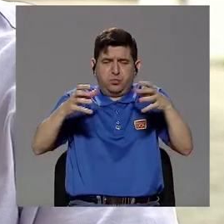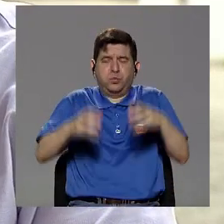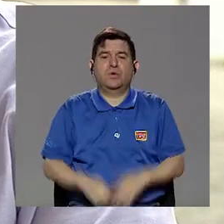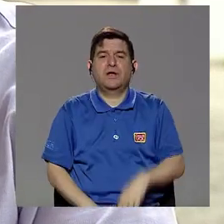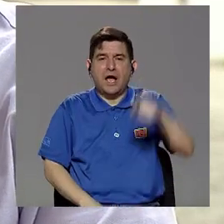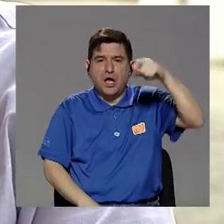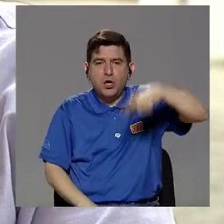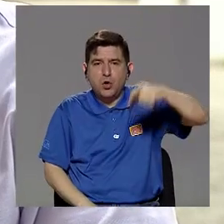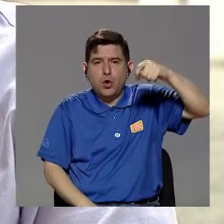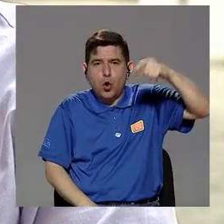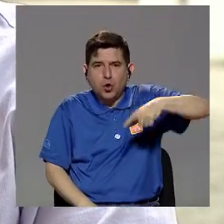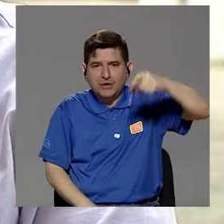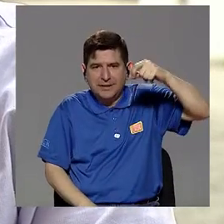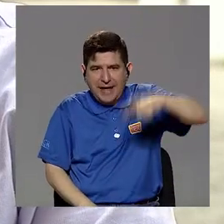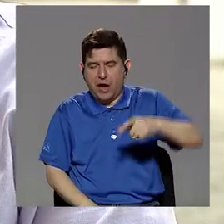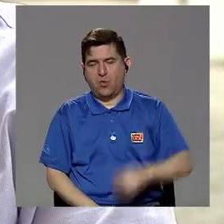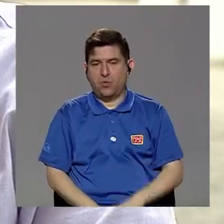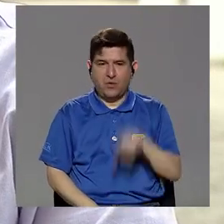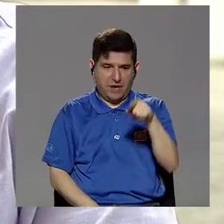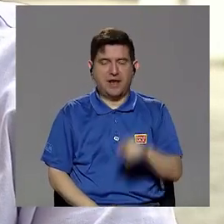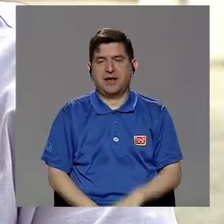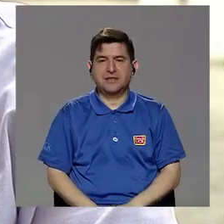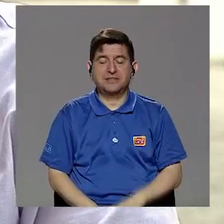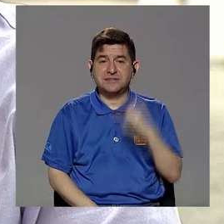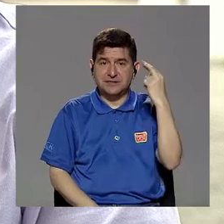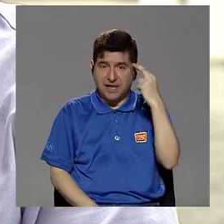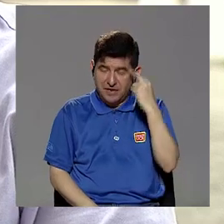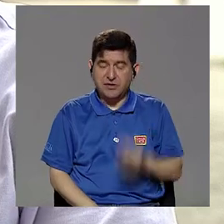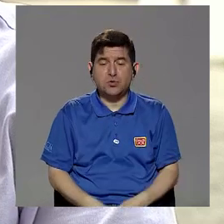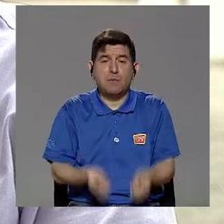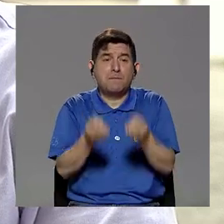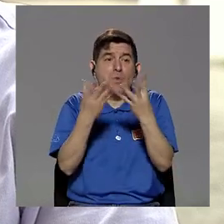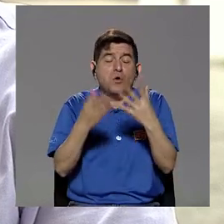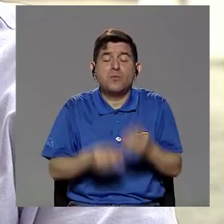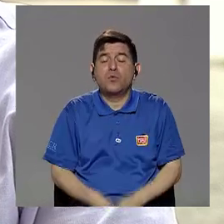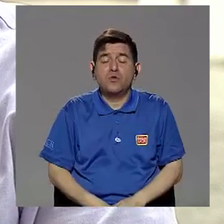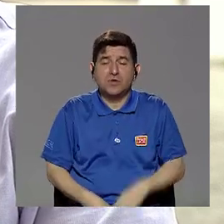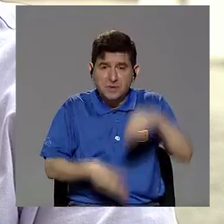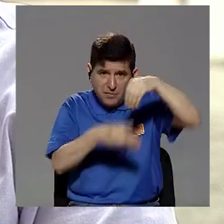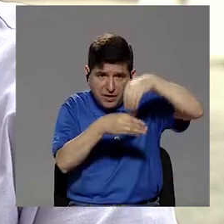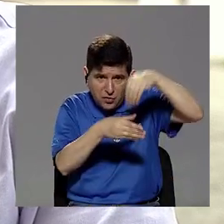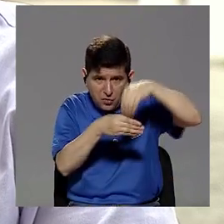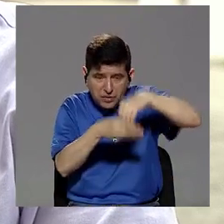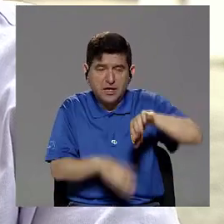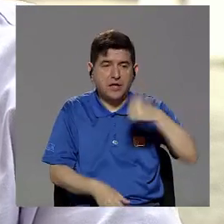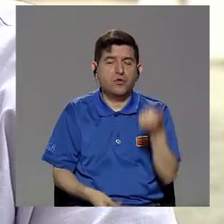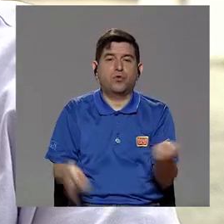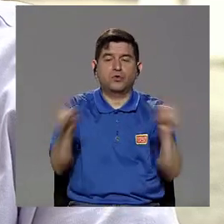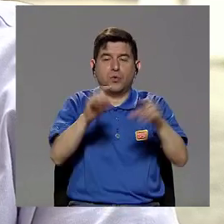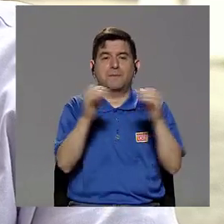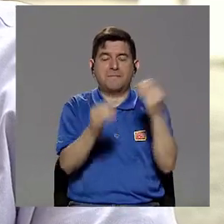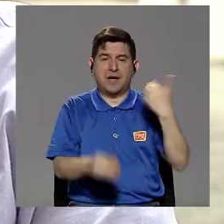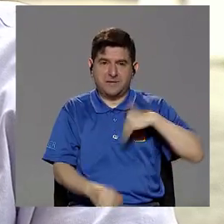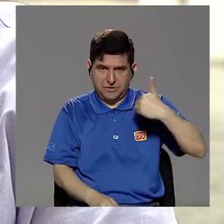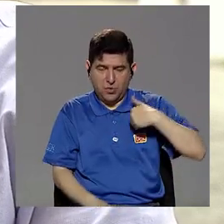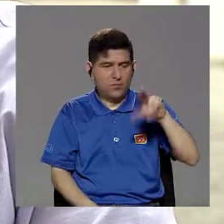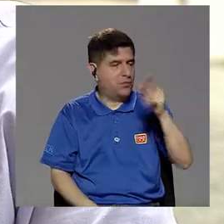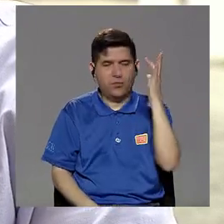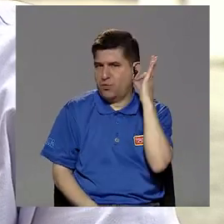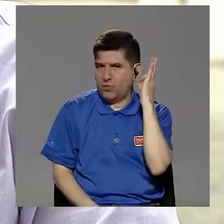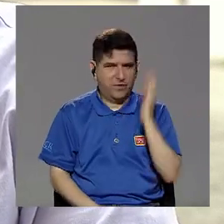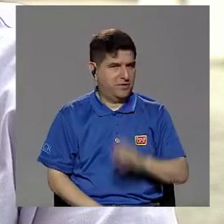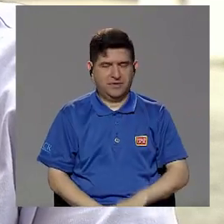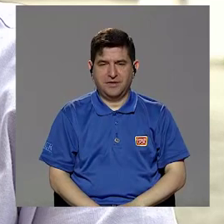tanto que hay goteo. Entonces, ahí, eso se llama incontinencia por rebosamiento. Es otro tipo de incontinencia que sucede más en hombres que en